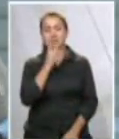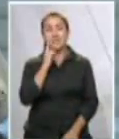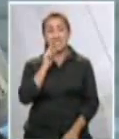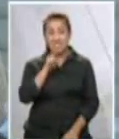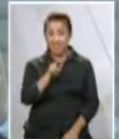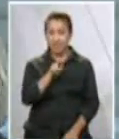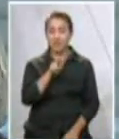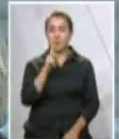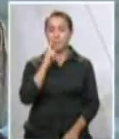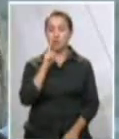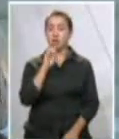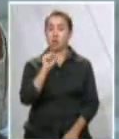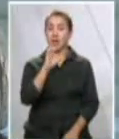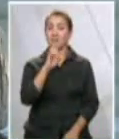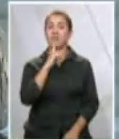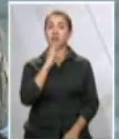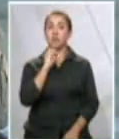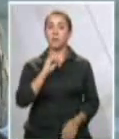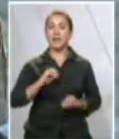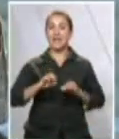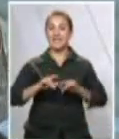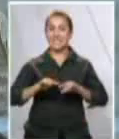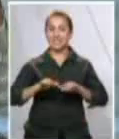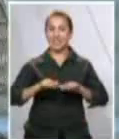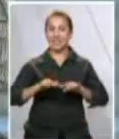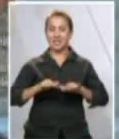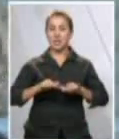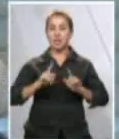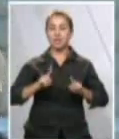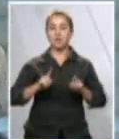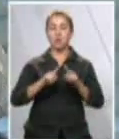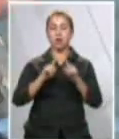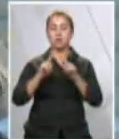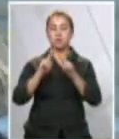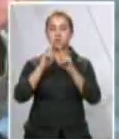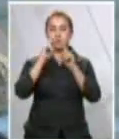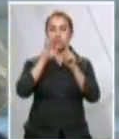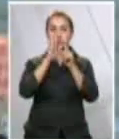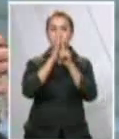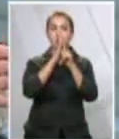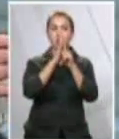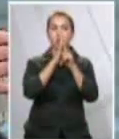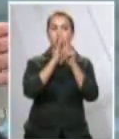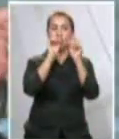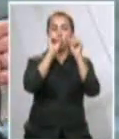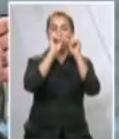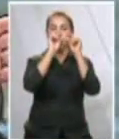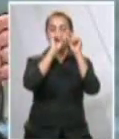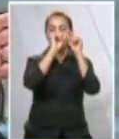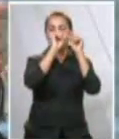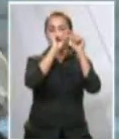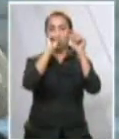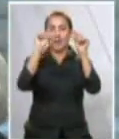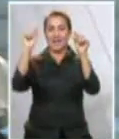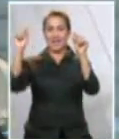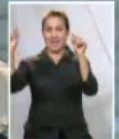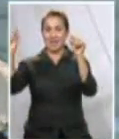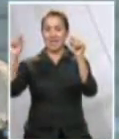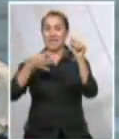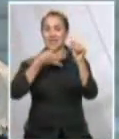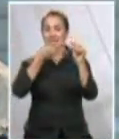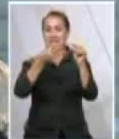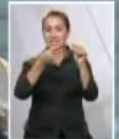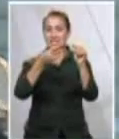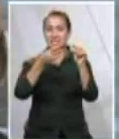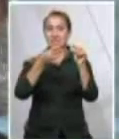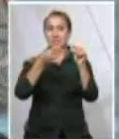ahí, pero Alberto, para escribir una palabra, tiene que pasar por una presentación de conjuntos cortos de letras, ¿no? Tiene que primero decir si eso fue